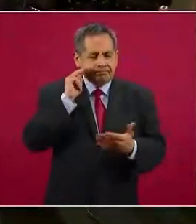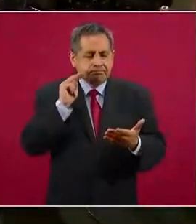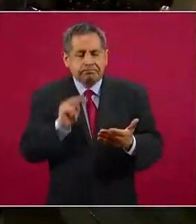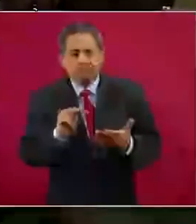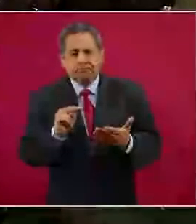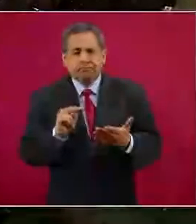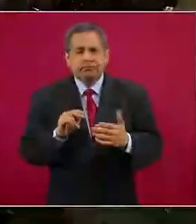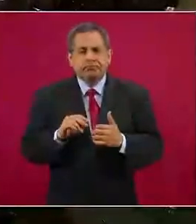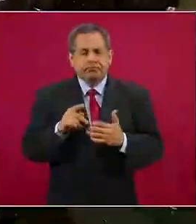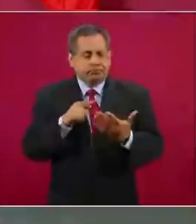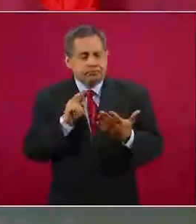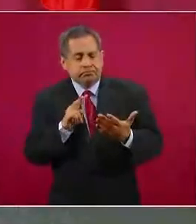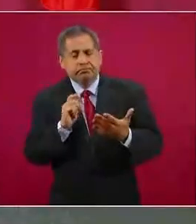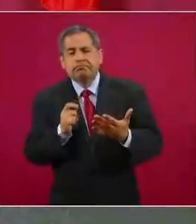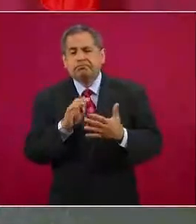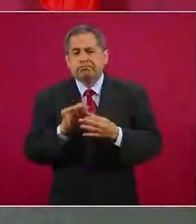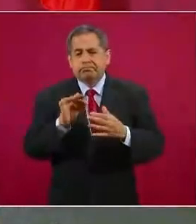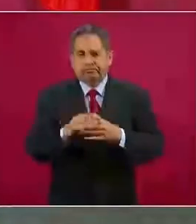el análisis